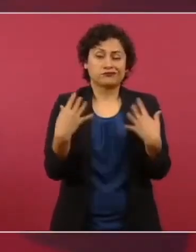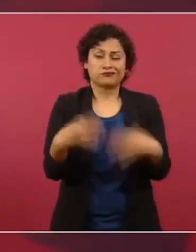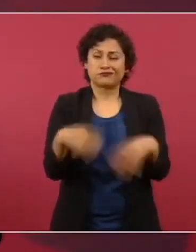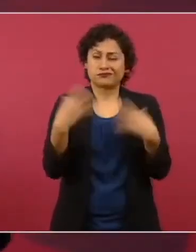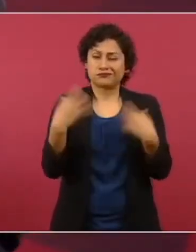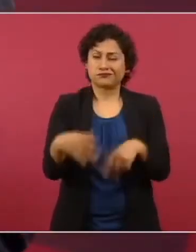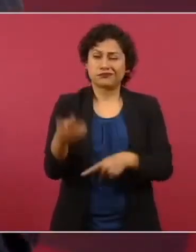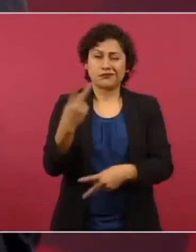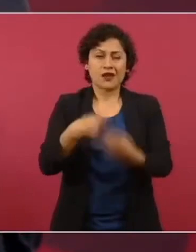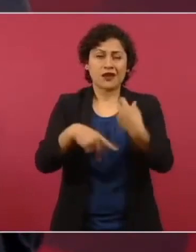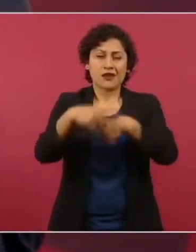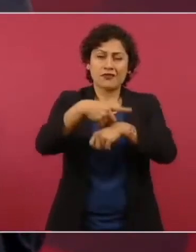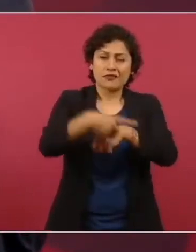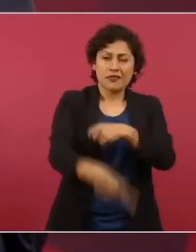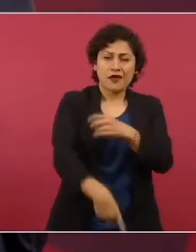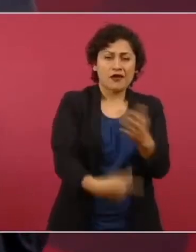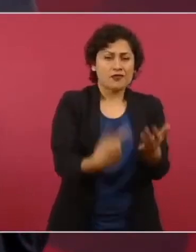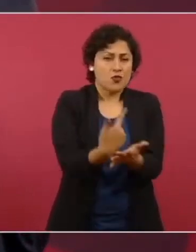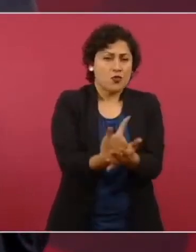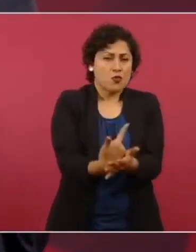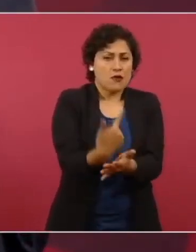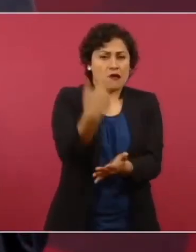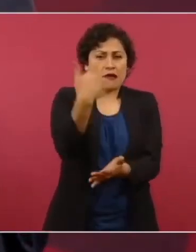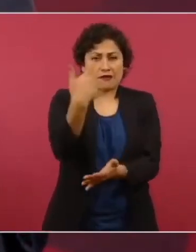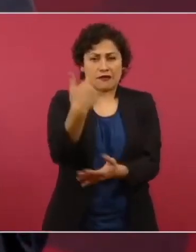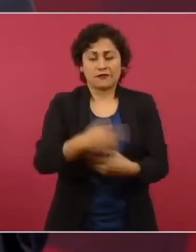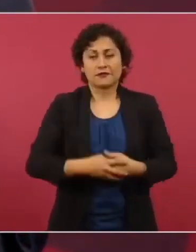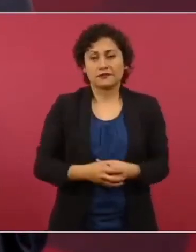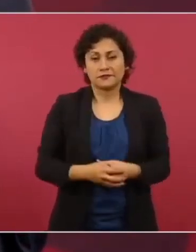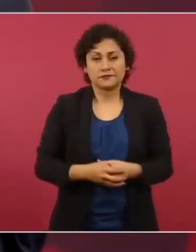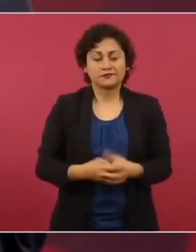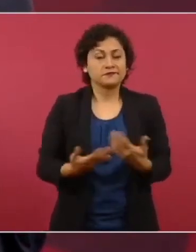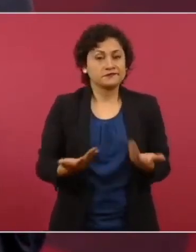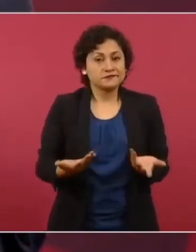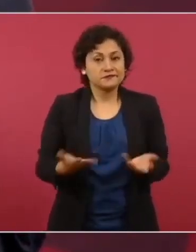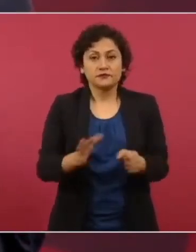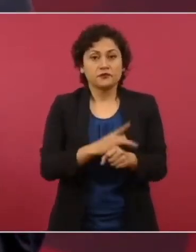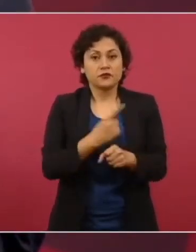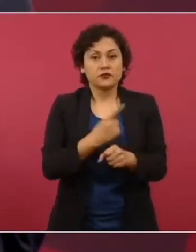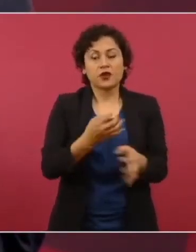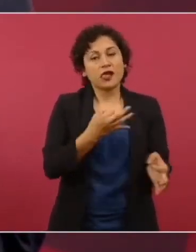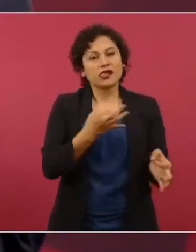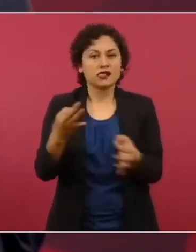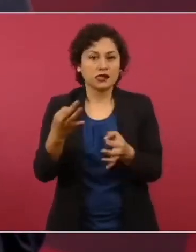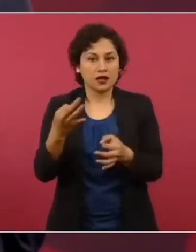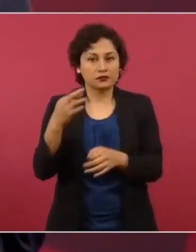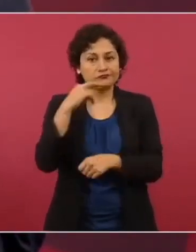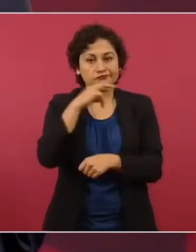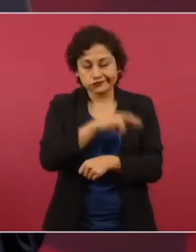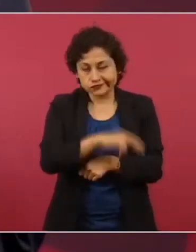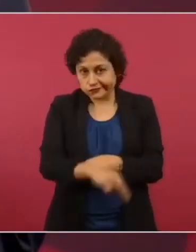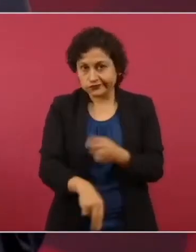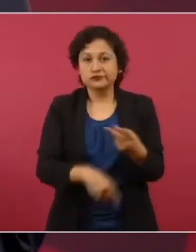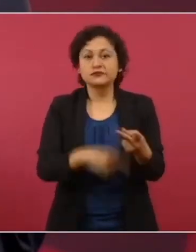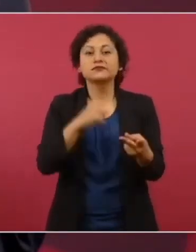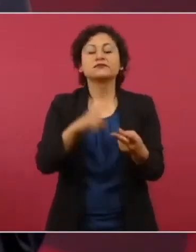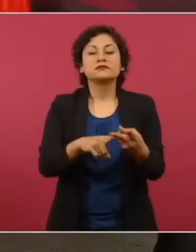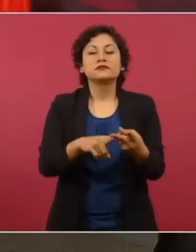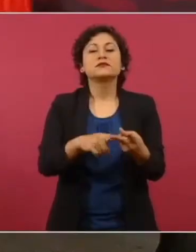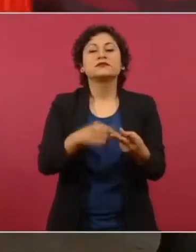muy dañinas por la adicción y por